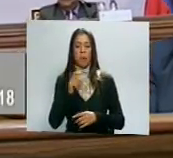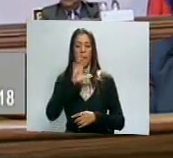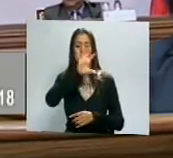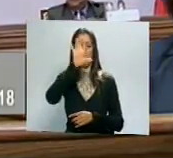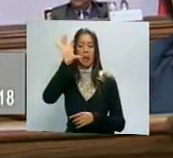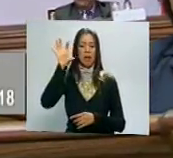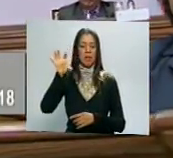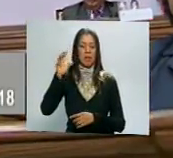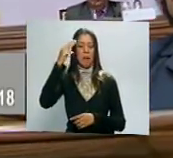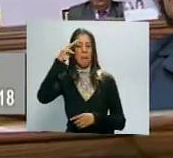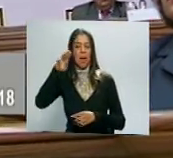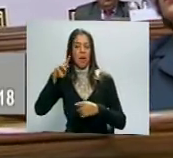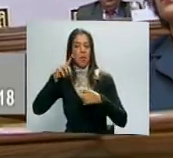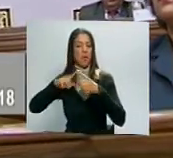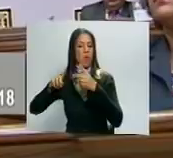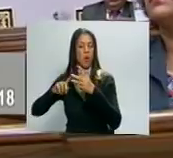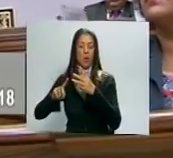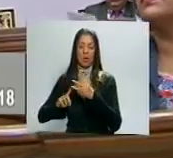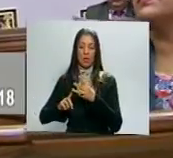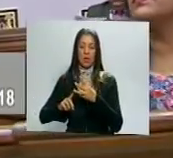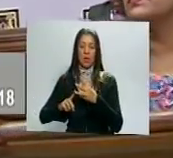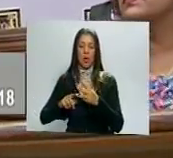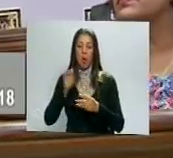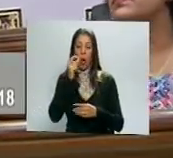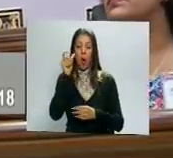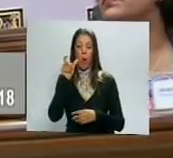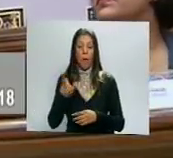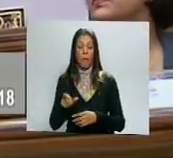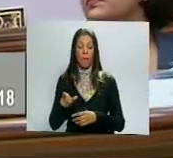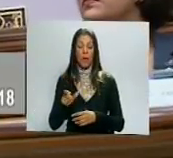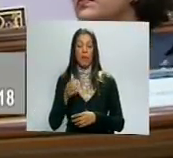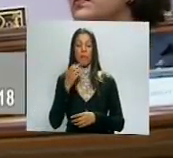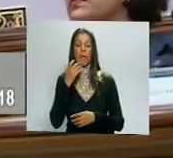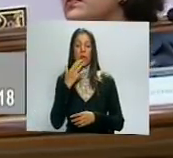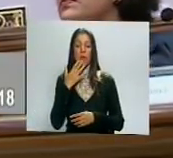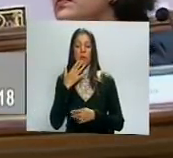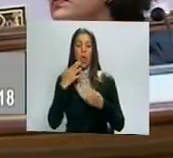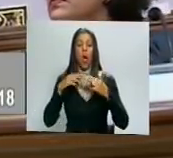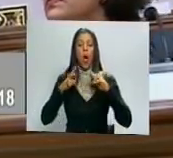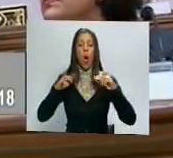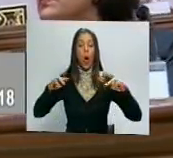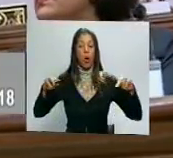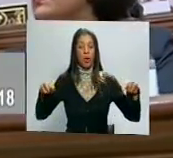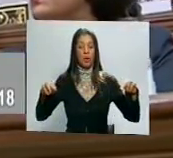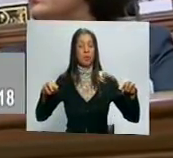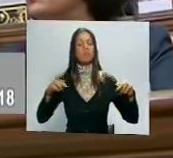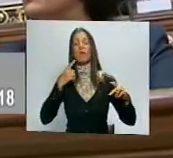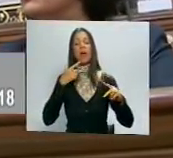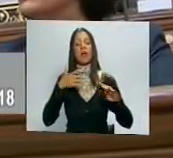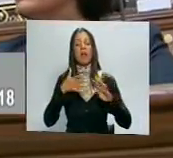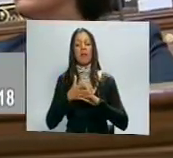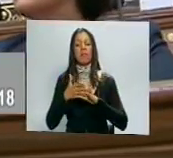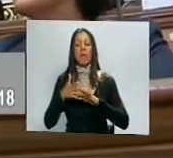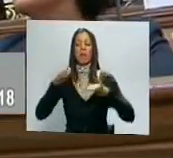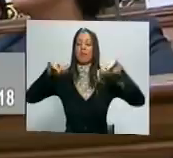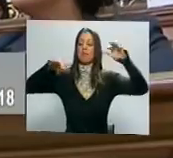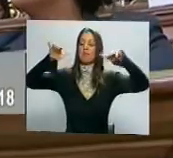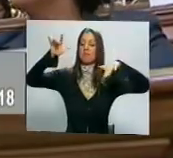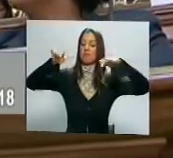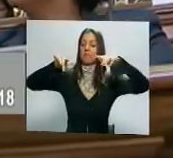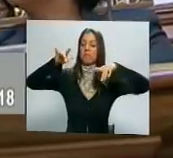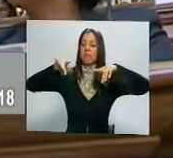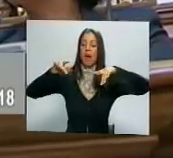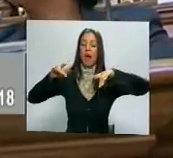cero problema. Un golpista como Hernández en Honduras, no hay ningún problema. Son